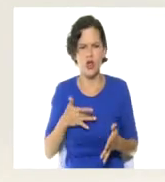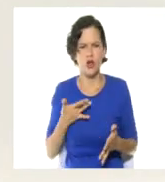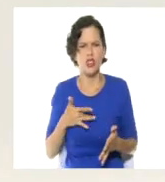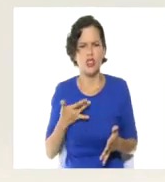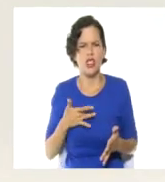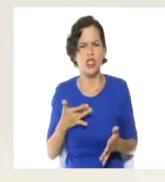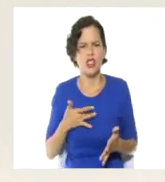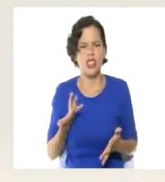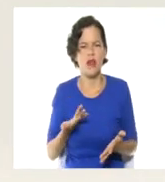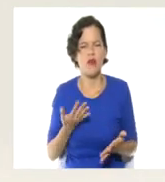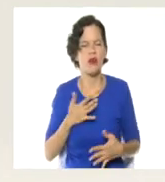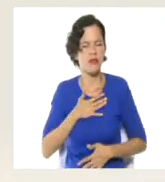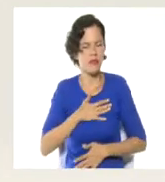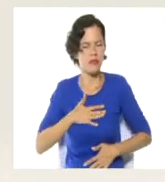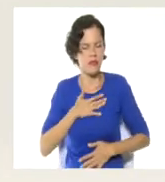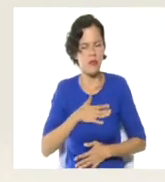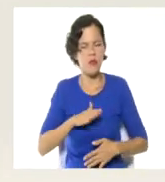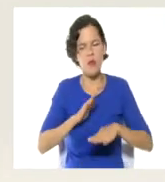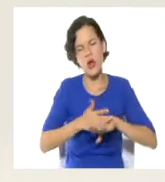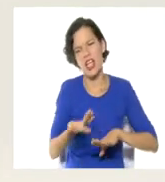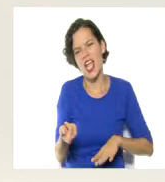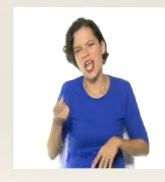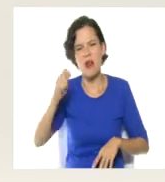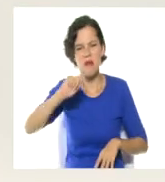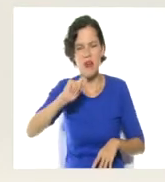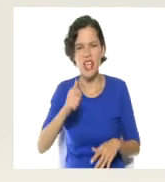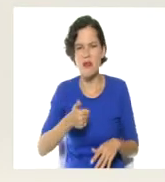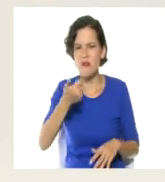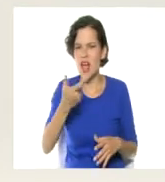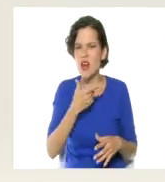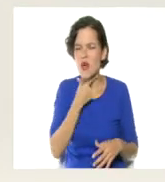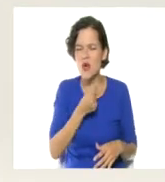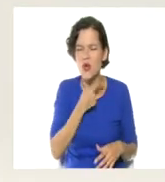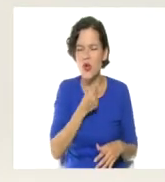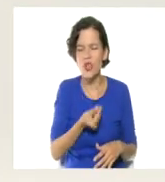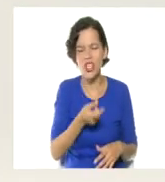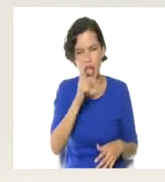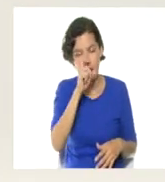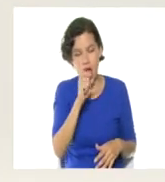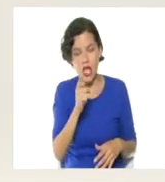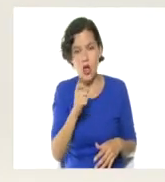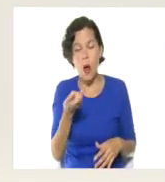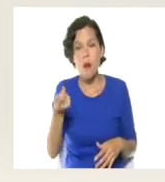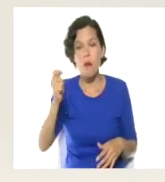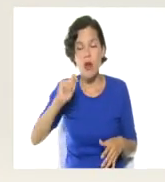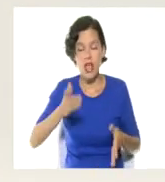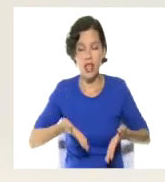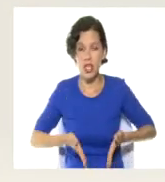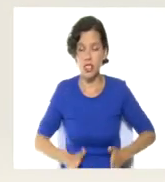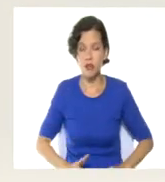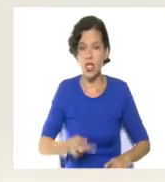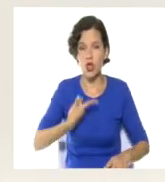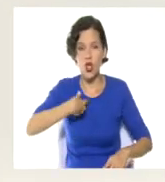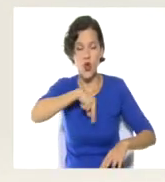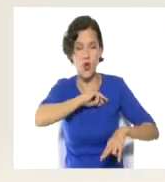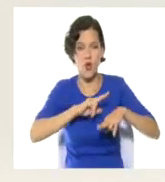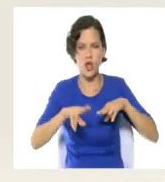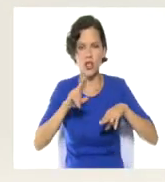sentimos complacidos porque es el mes favorito del año, mes del nacimiento de nuestro niño